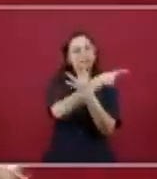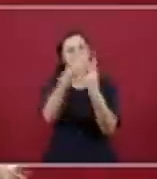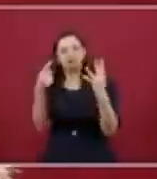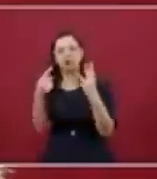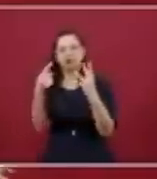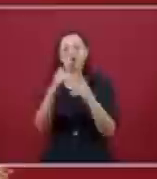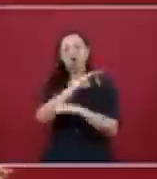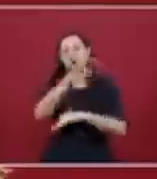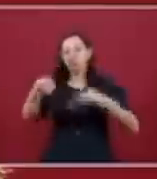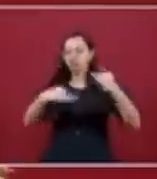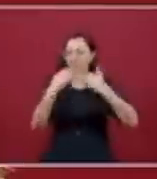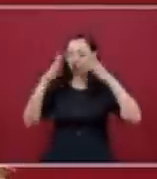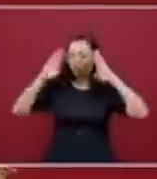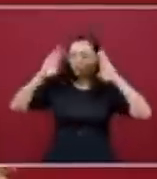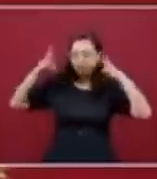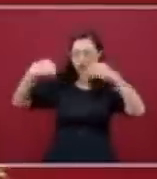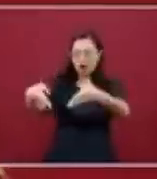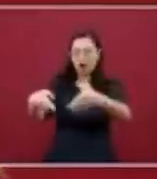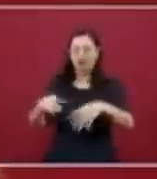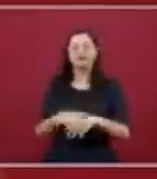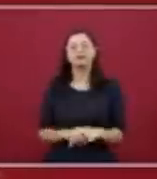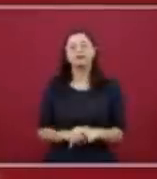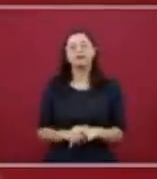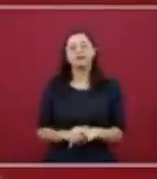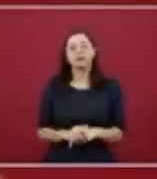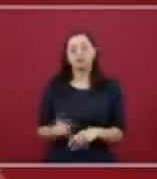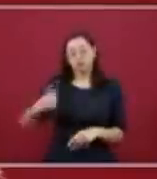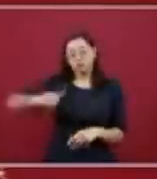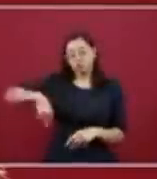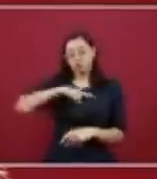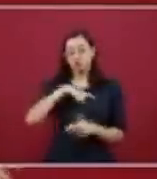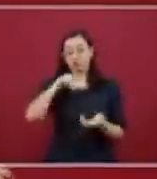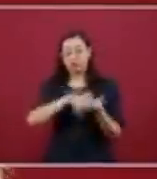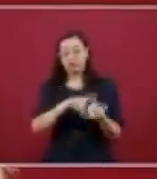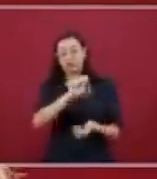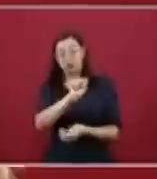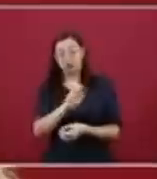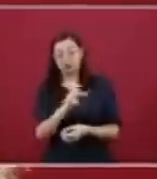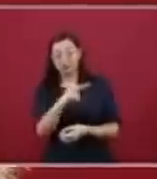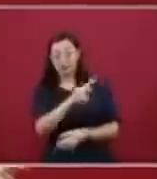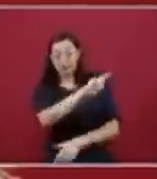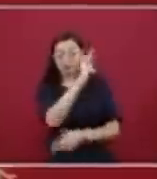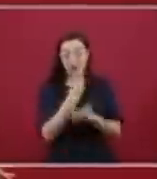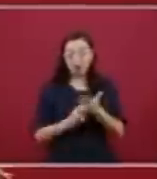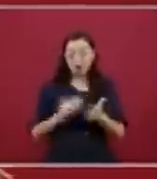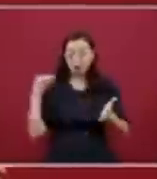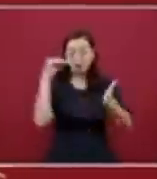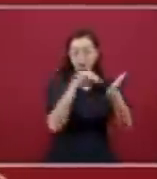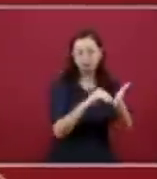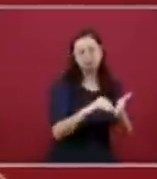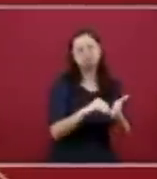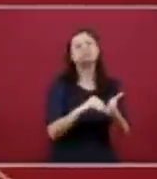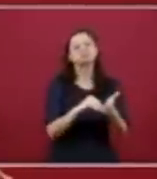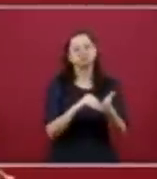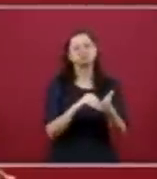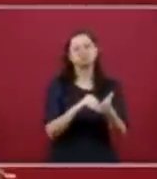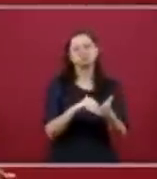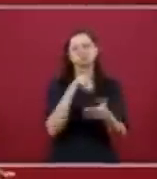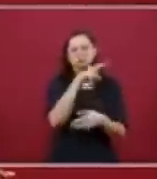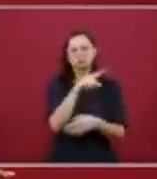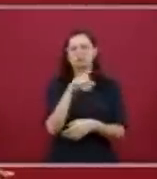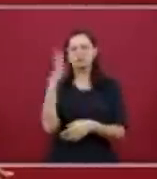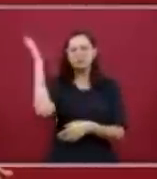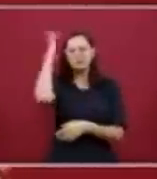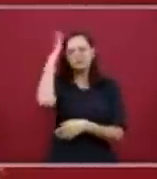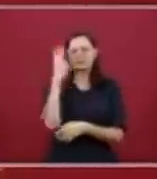ver. Nosotros, que si nosotros incidimos en los programas educativos, nosotros tenemos una voz que es escuchada por el